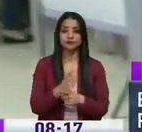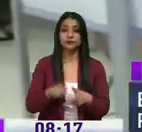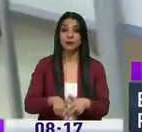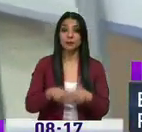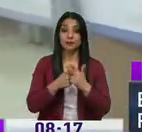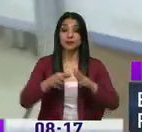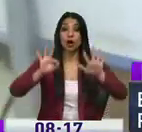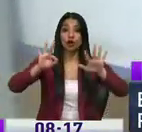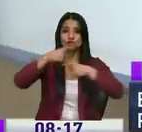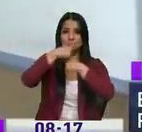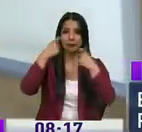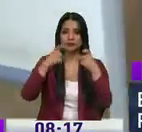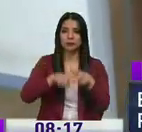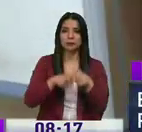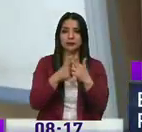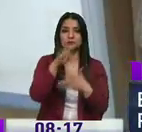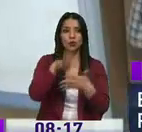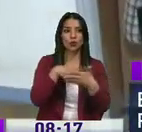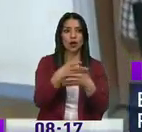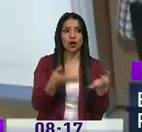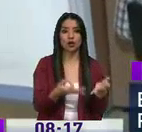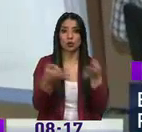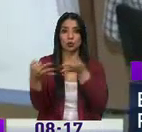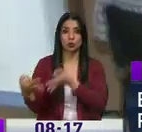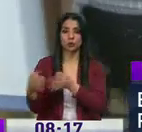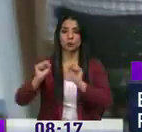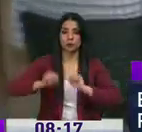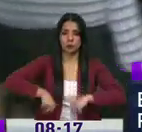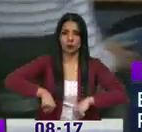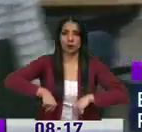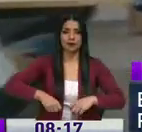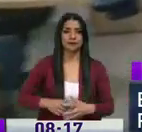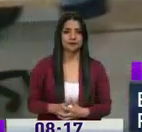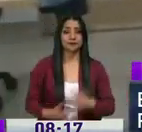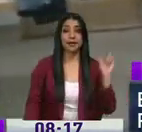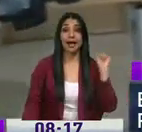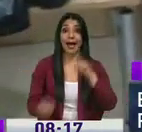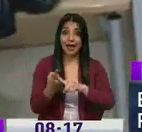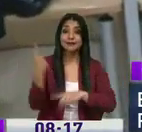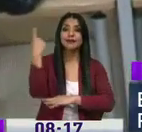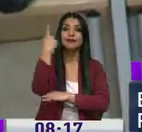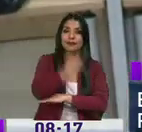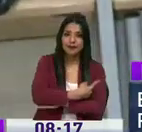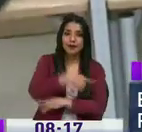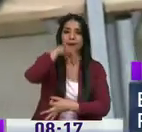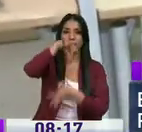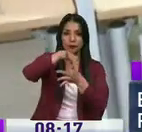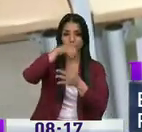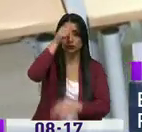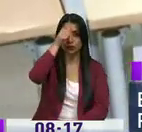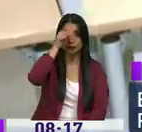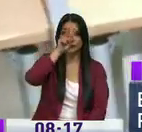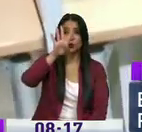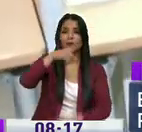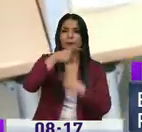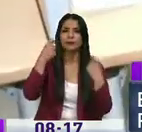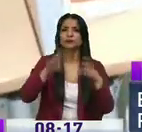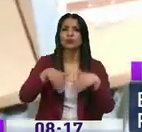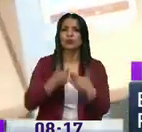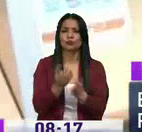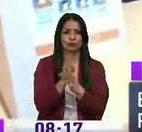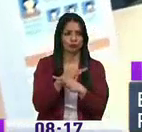8 de marzo con los horarios extendidos y los vamos a tener hasta el día de las elecciones, el domingo 24 de marzo. ¿Cómo funciona